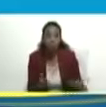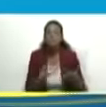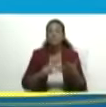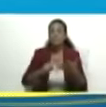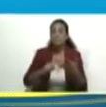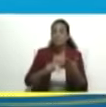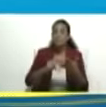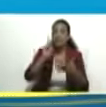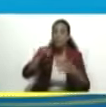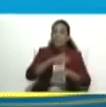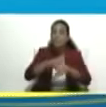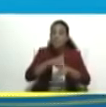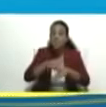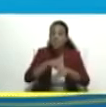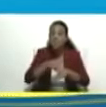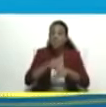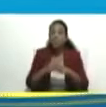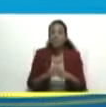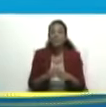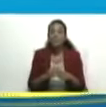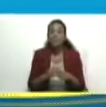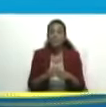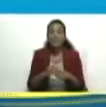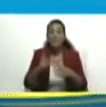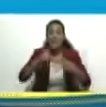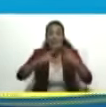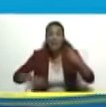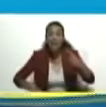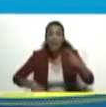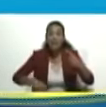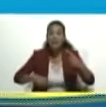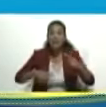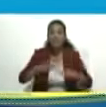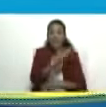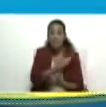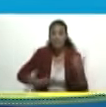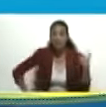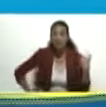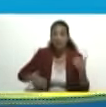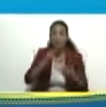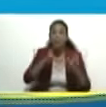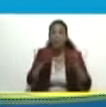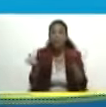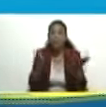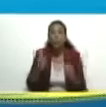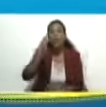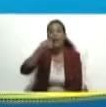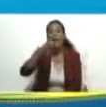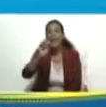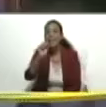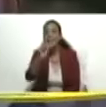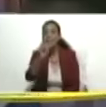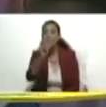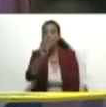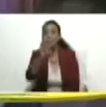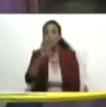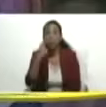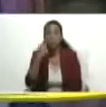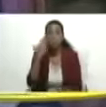Estaría también el ministro de Energía Eléctrica y vicepresidente de Servicios Públicos, Néstor Luis Reverol Torres,